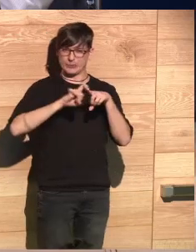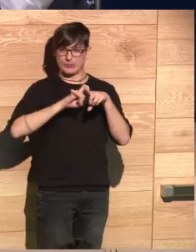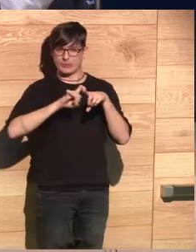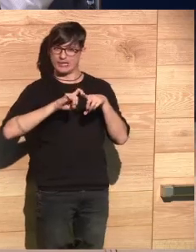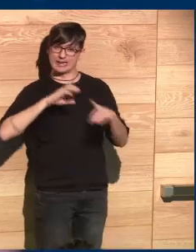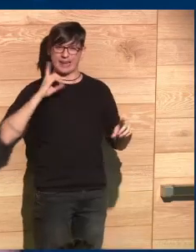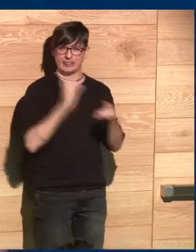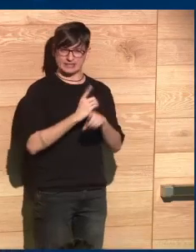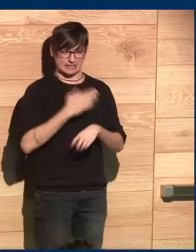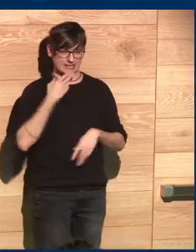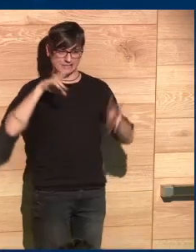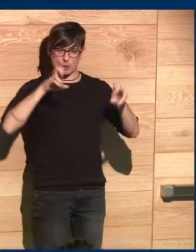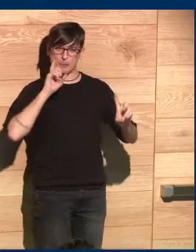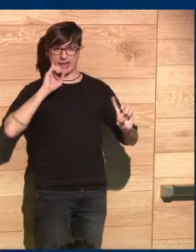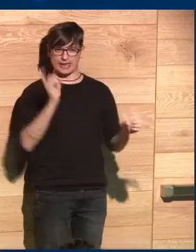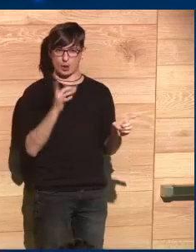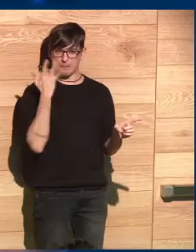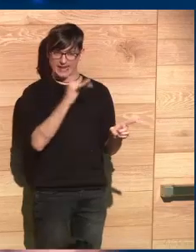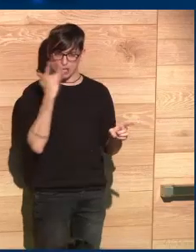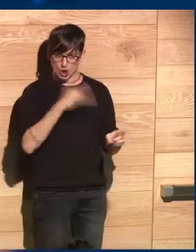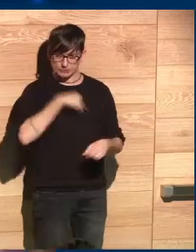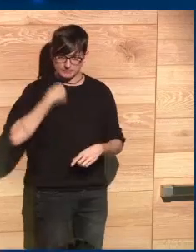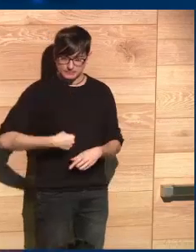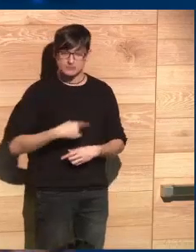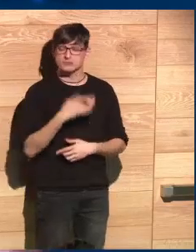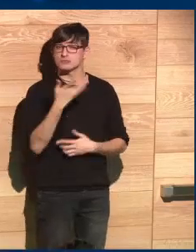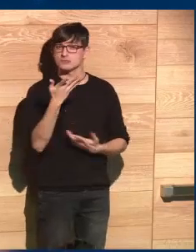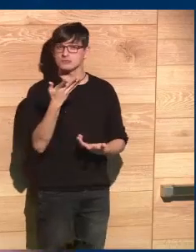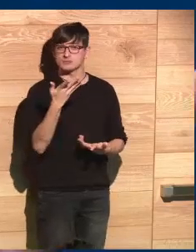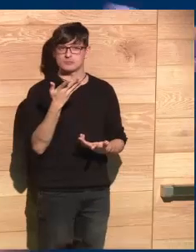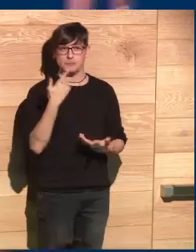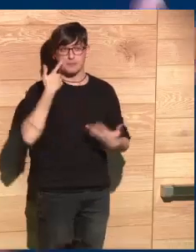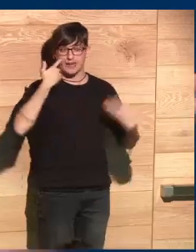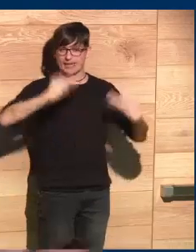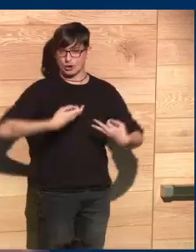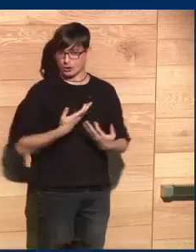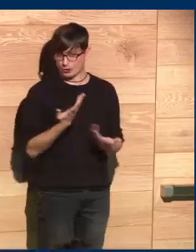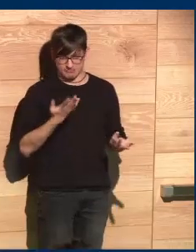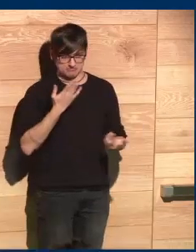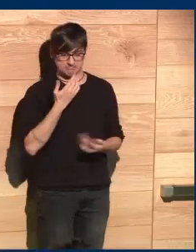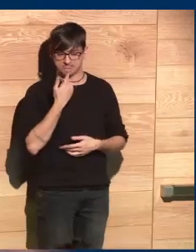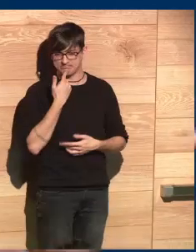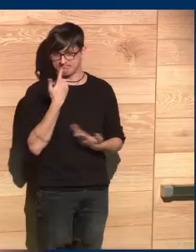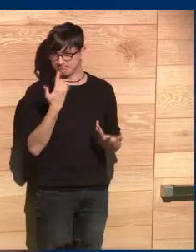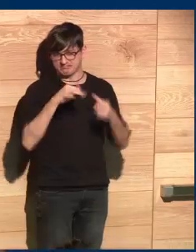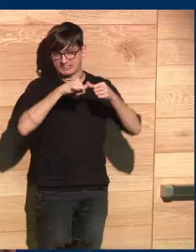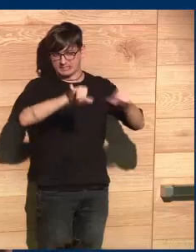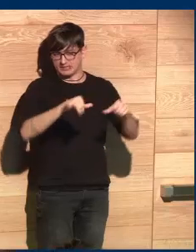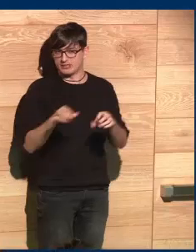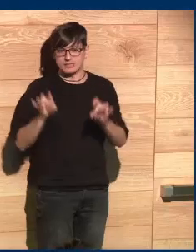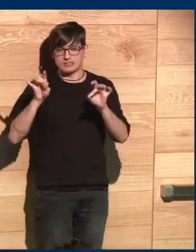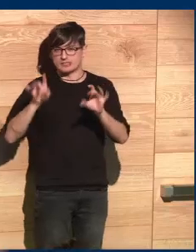¿no? Lo que en los años 10 y 20 había. China es un imperio como Estados Unidos es un